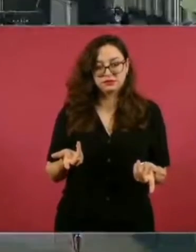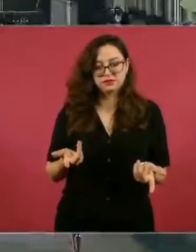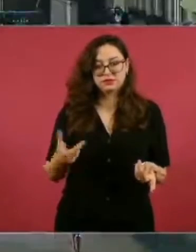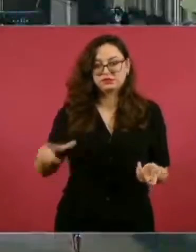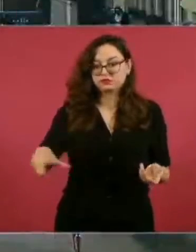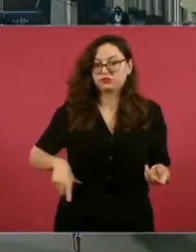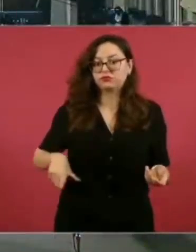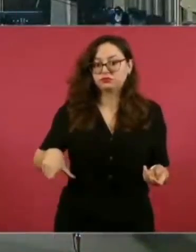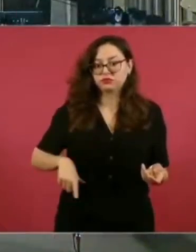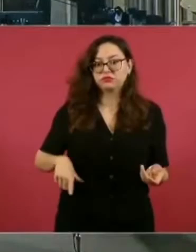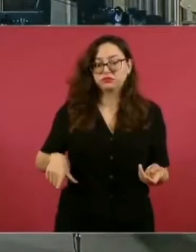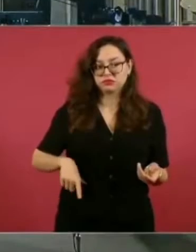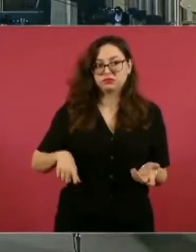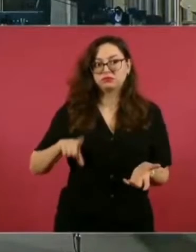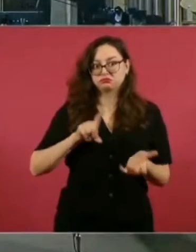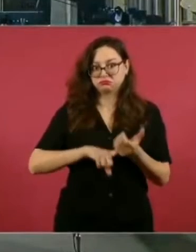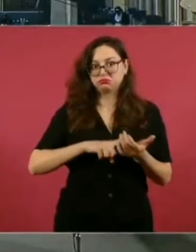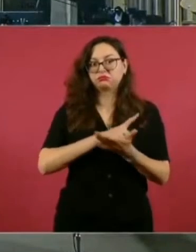narcogobierno.